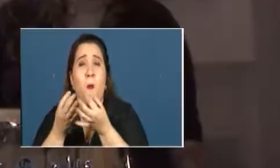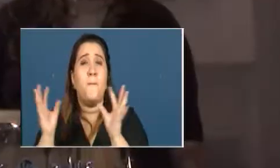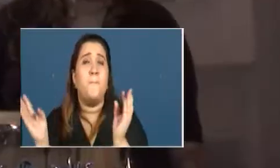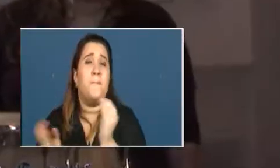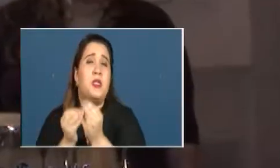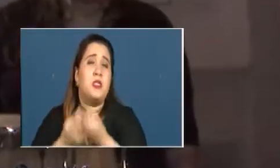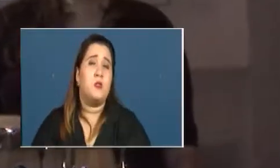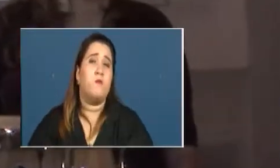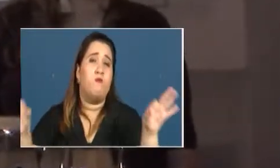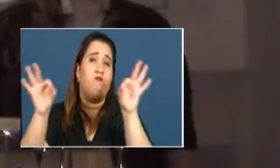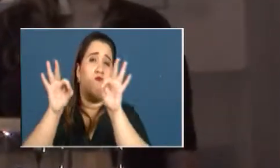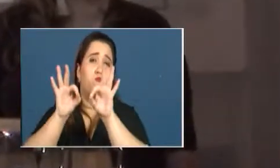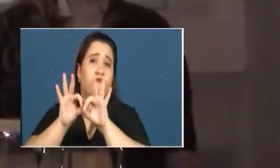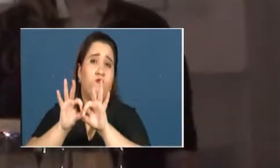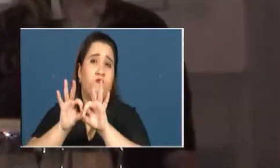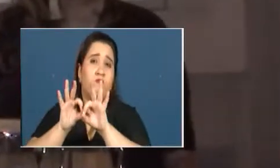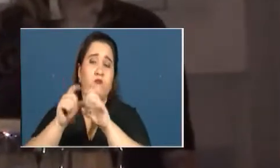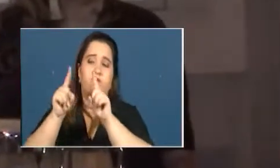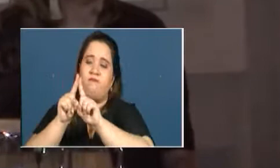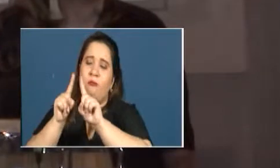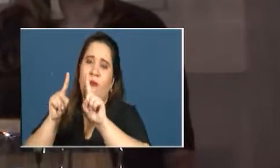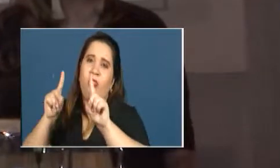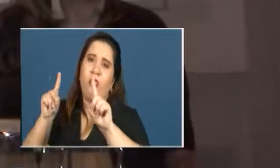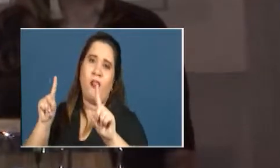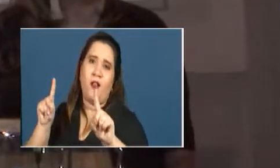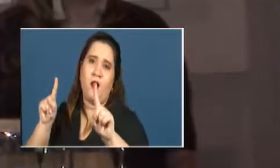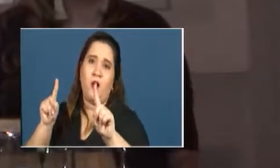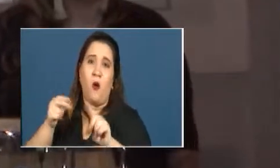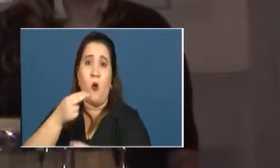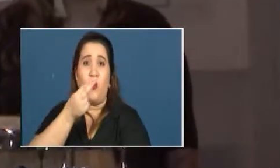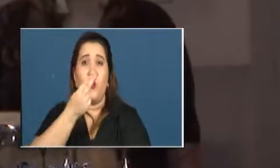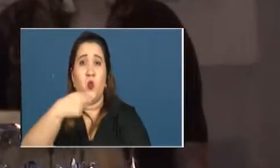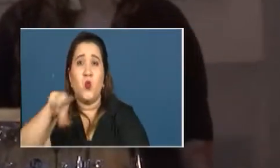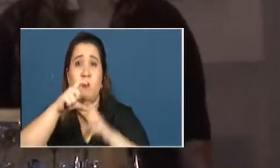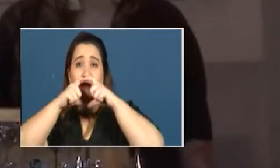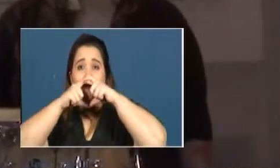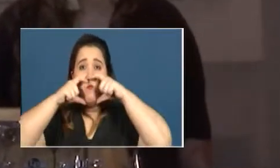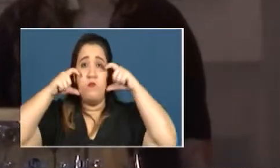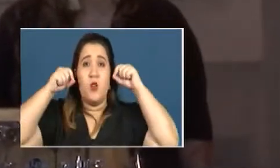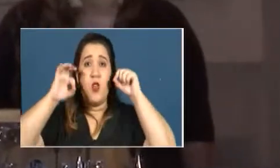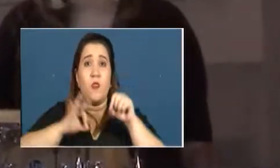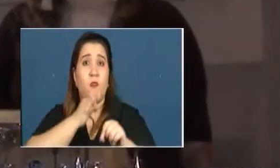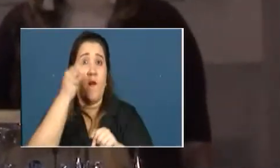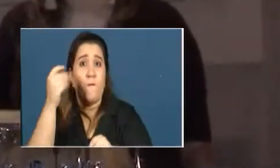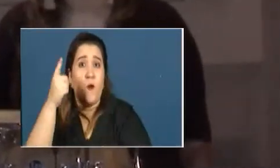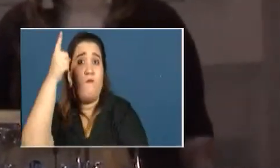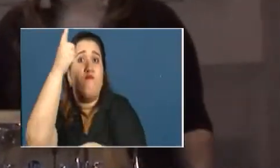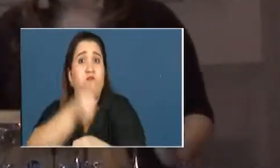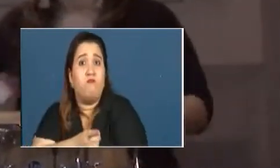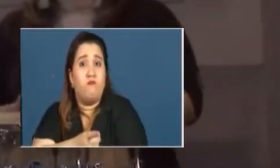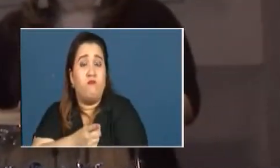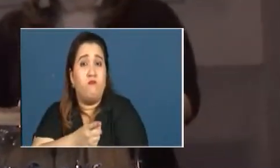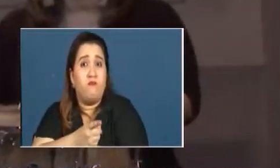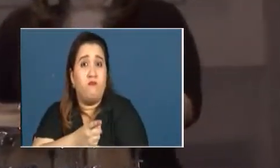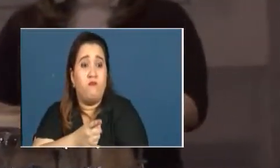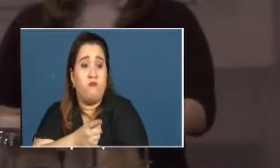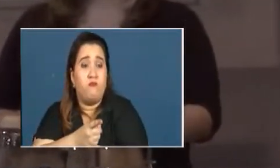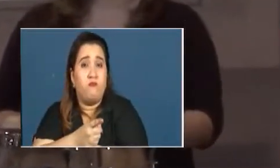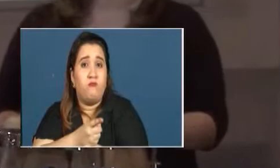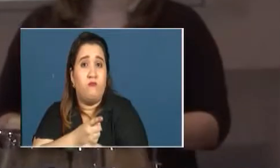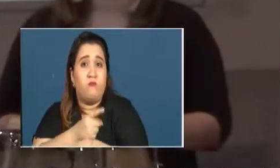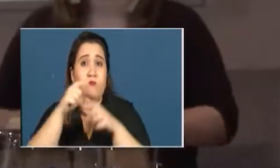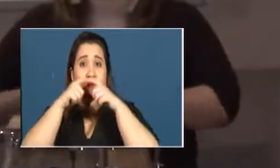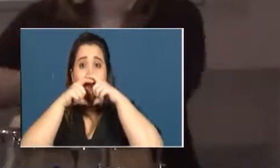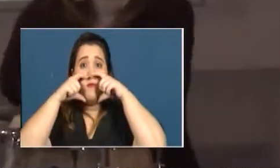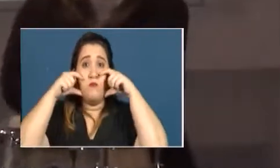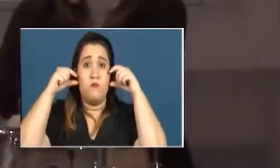importante, mantener la distancia. Es correcto. Usar la mascarilla correctamente. Salí así para que vieran.